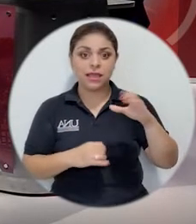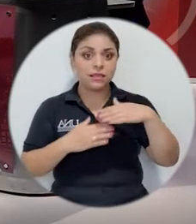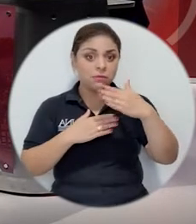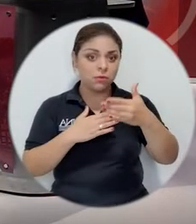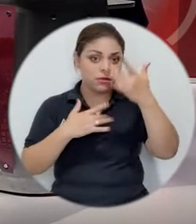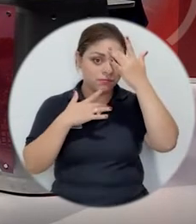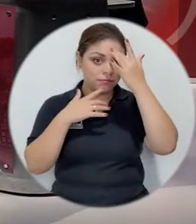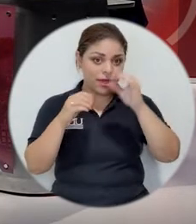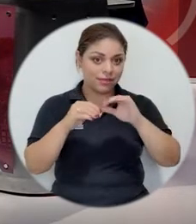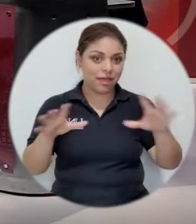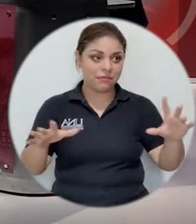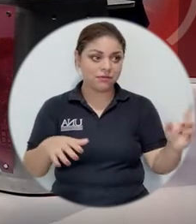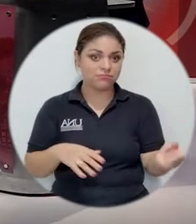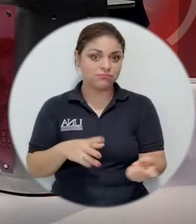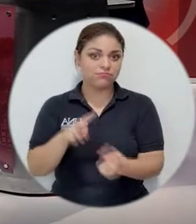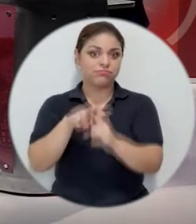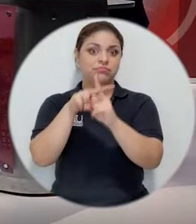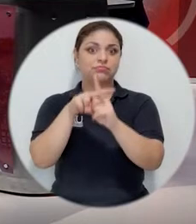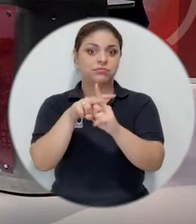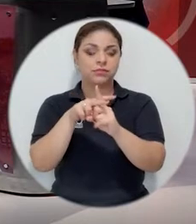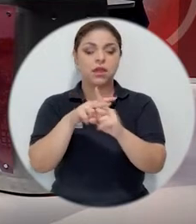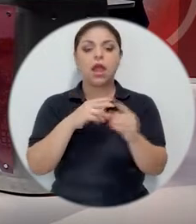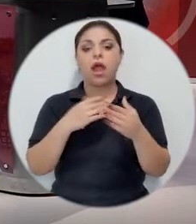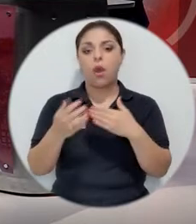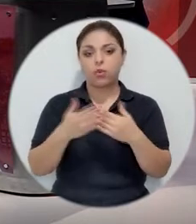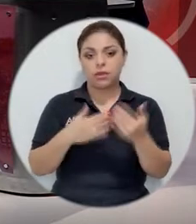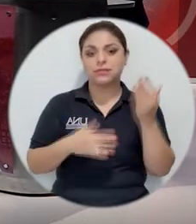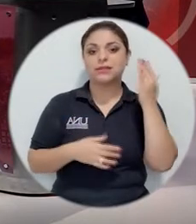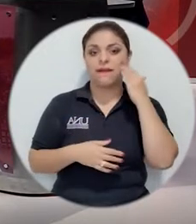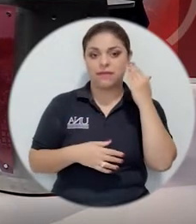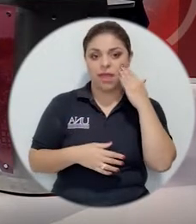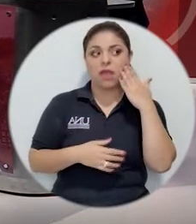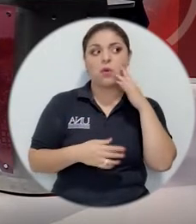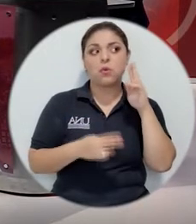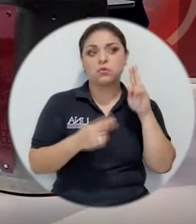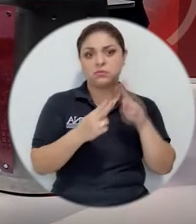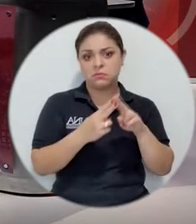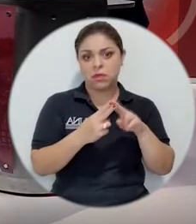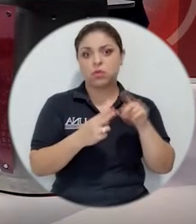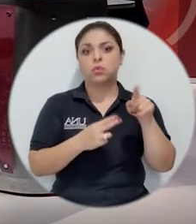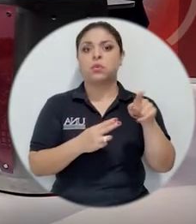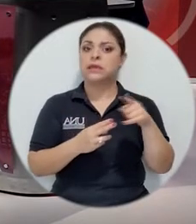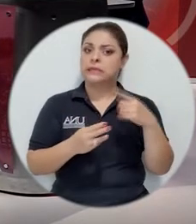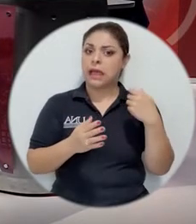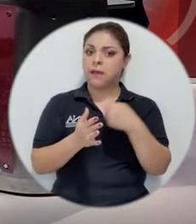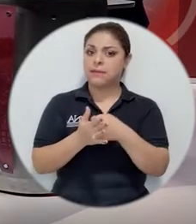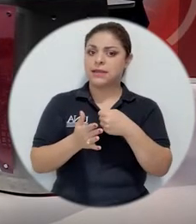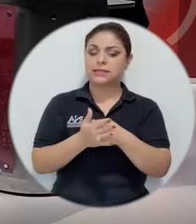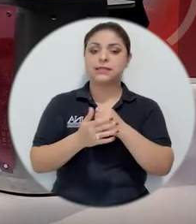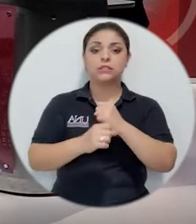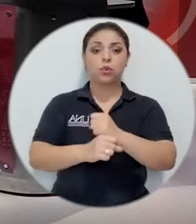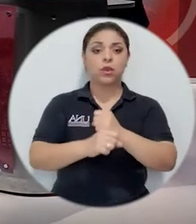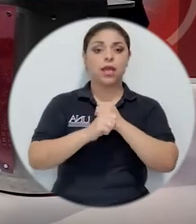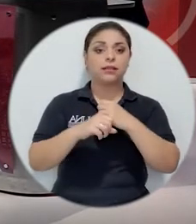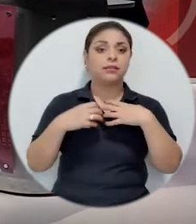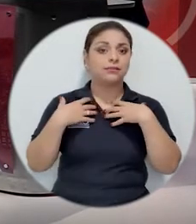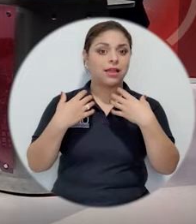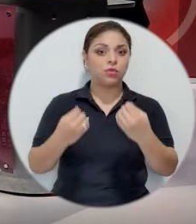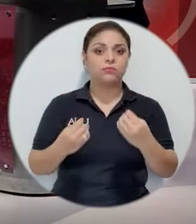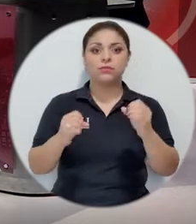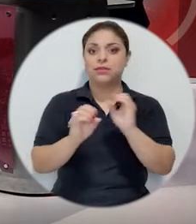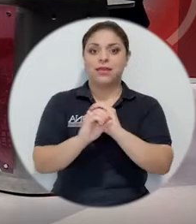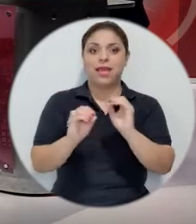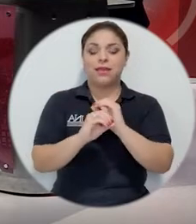tratados, y tuvimos una pandemia, que era un elemento que aunque se sabía y era conocimiento de que era una amenaza de seguridad en el